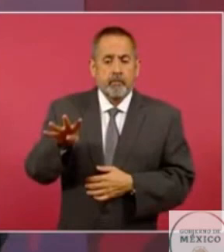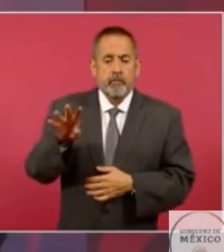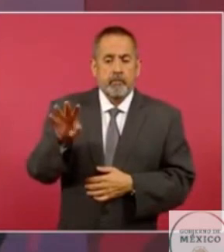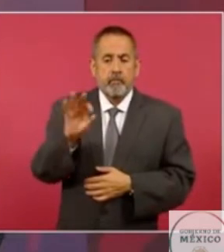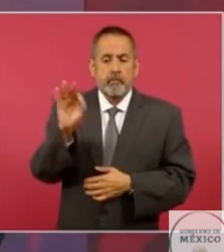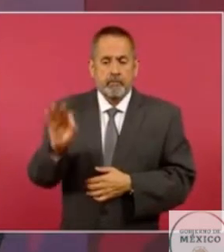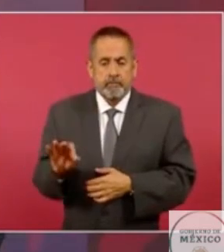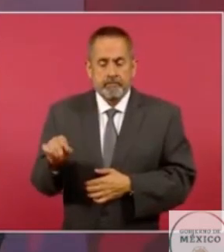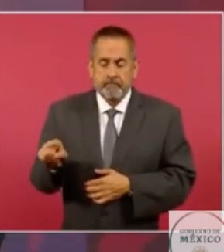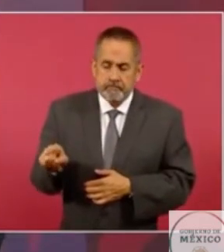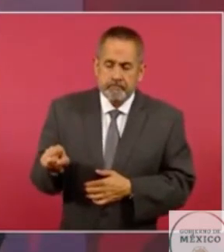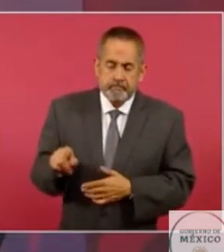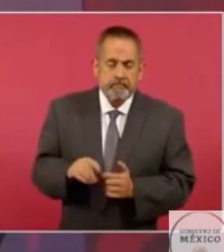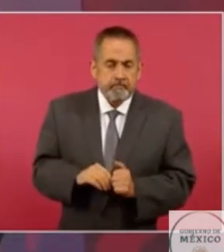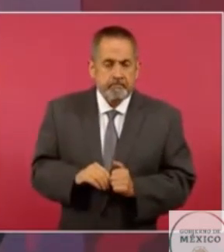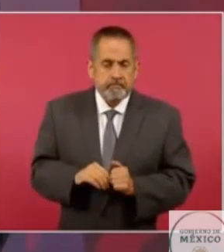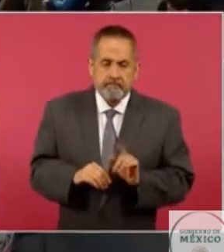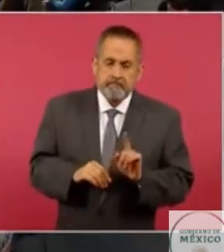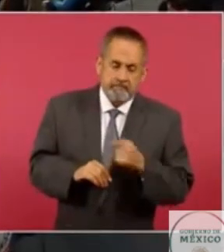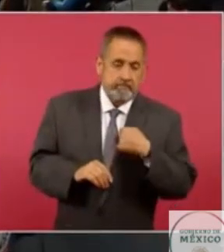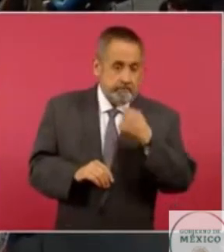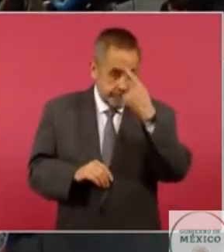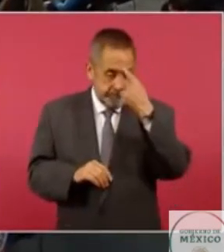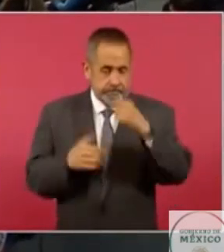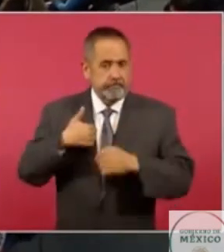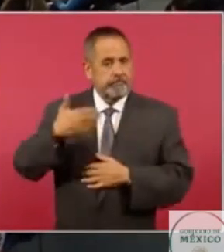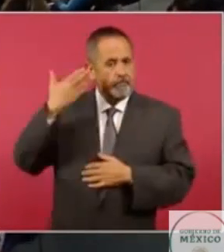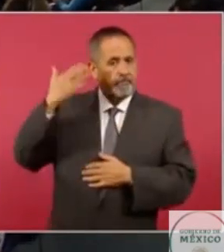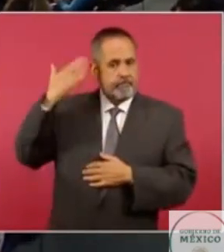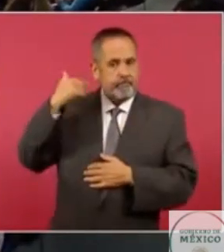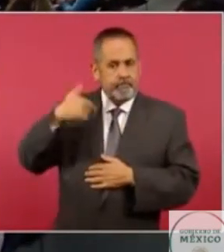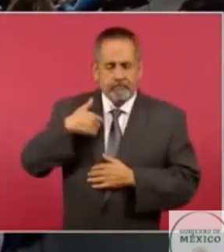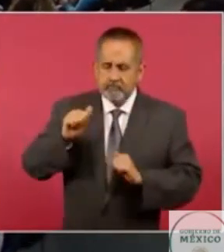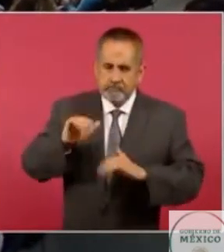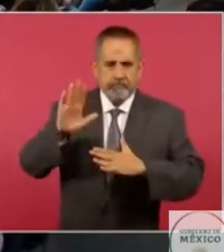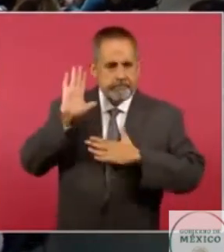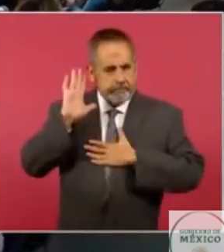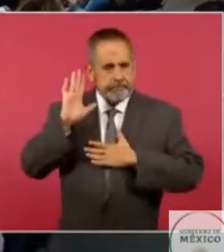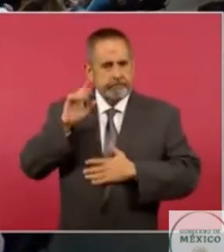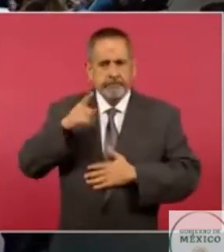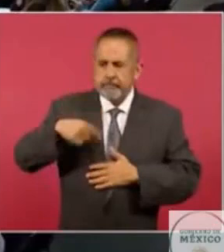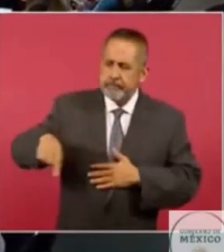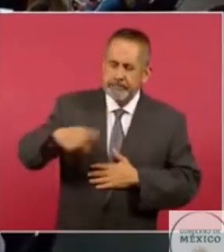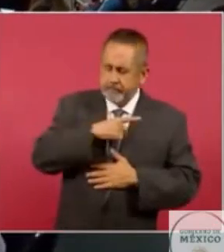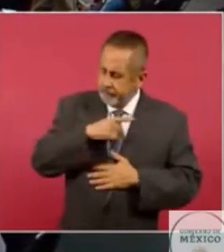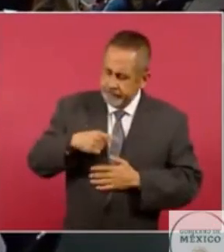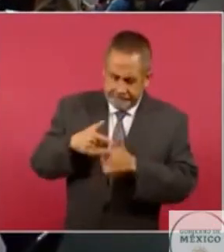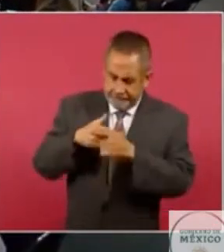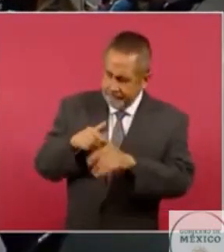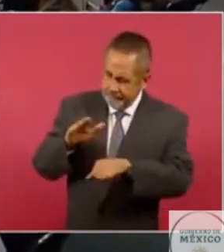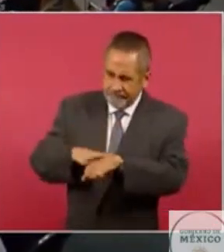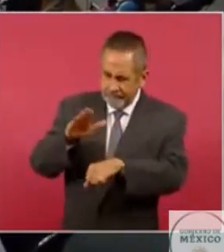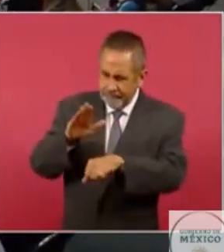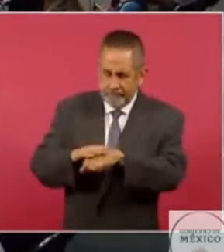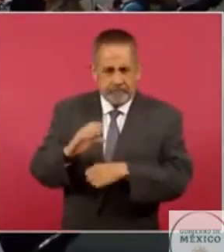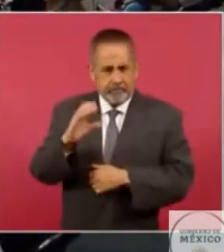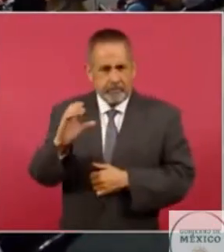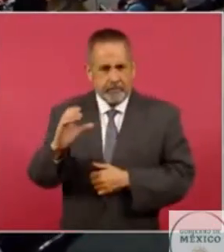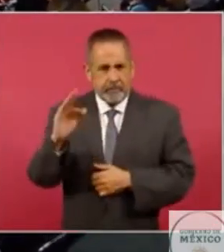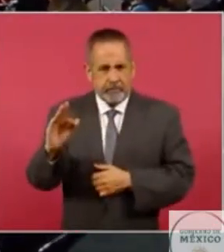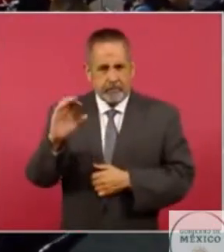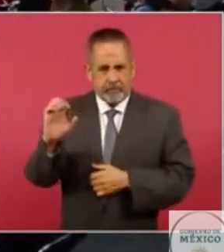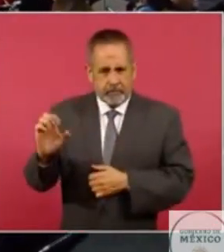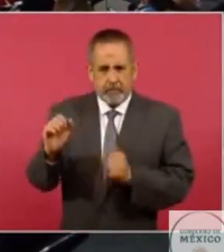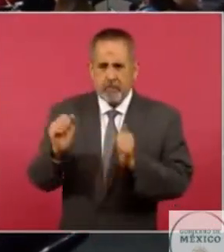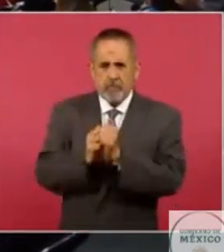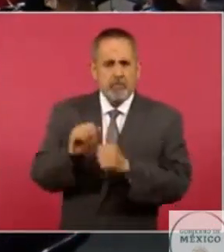el compromiso de que teníamos que mantener a la Comisión Federal con